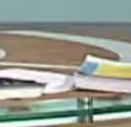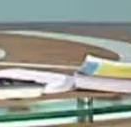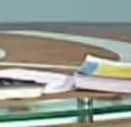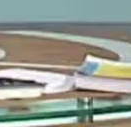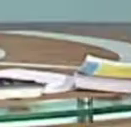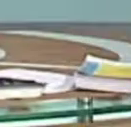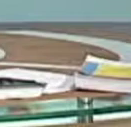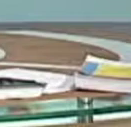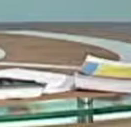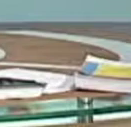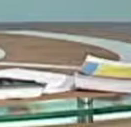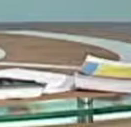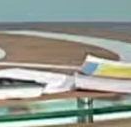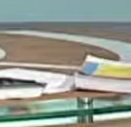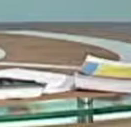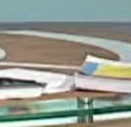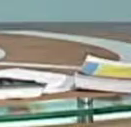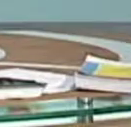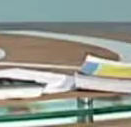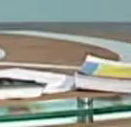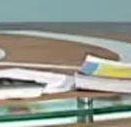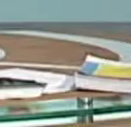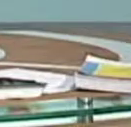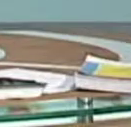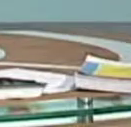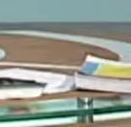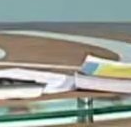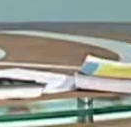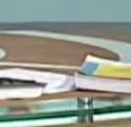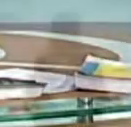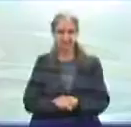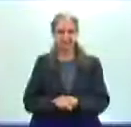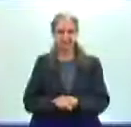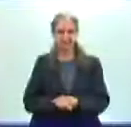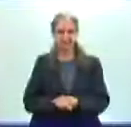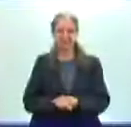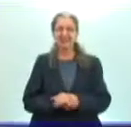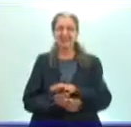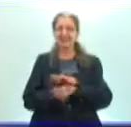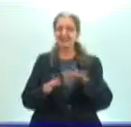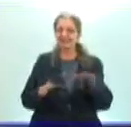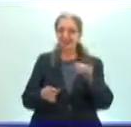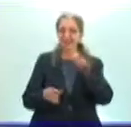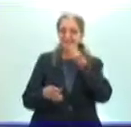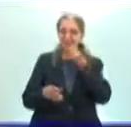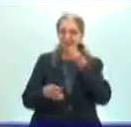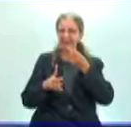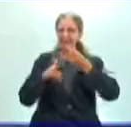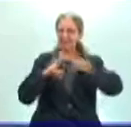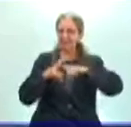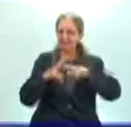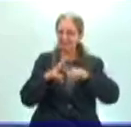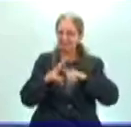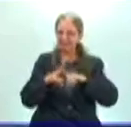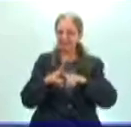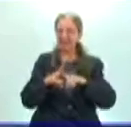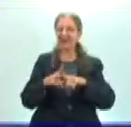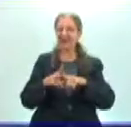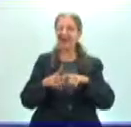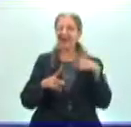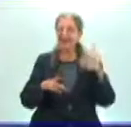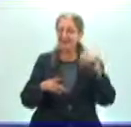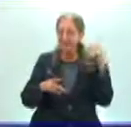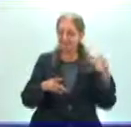Ya estás en condiciones de copiar los ejercicios que debes resolver durante la